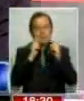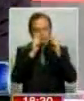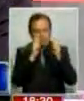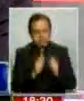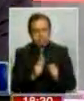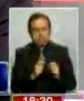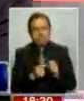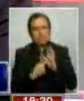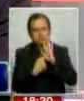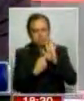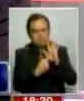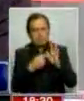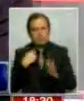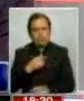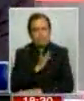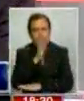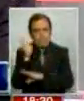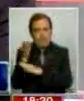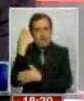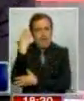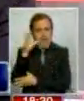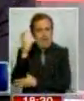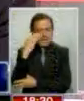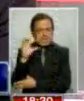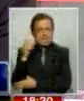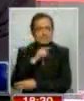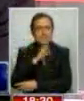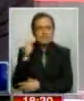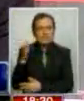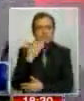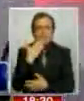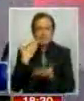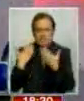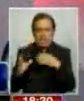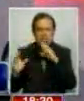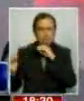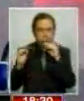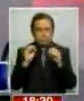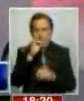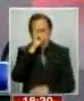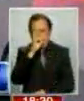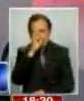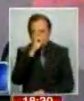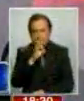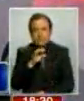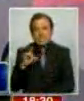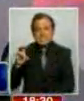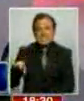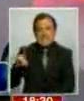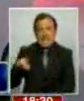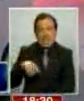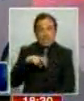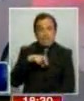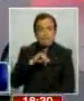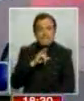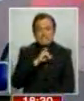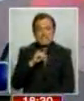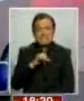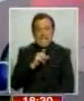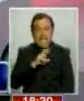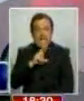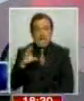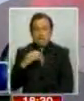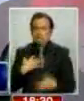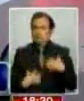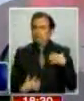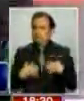juntado, digamos, yo estuve en La Serena, conversé, digamos, con los productores de pisco. Ahí escuché, el senador Pizarro escuché, digamos,